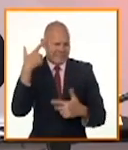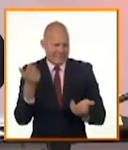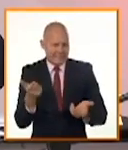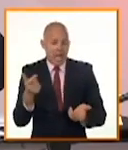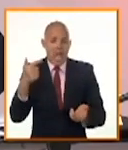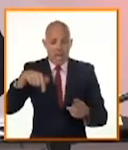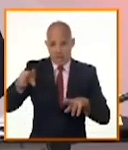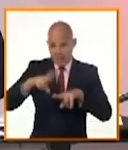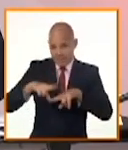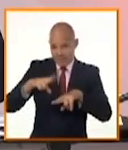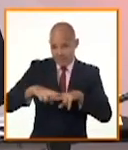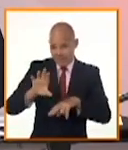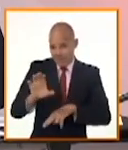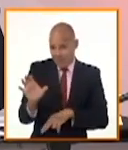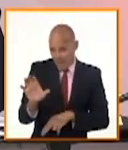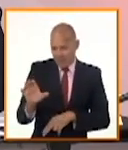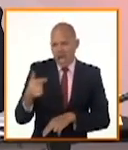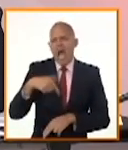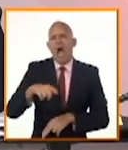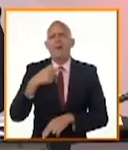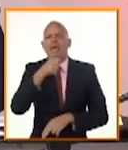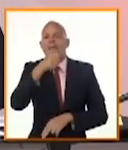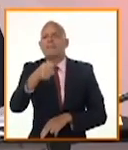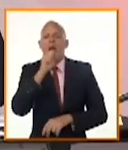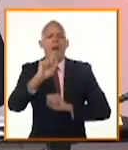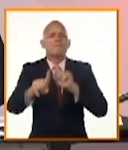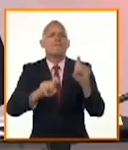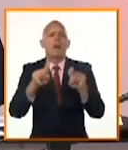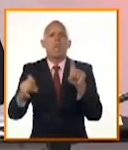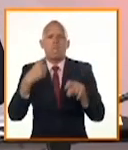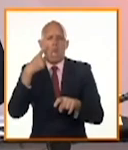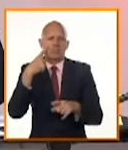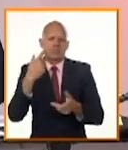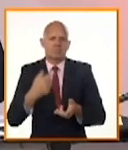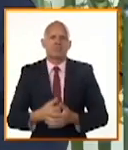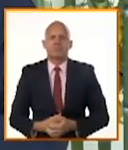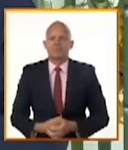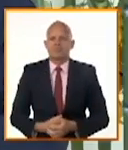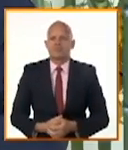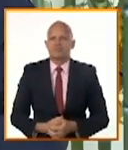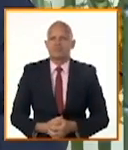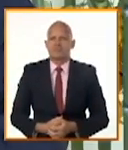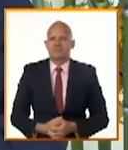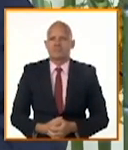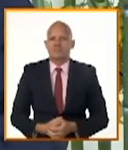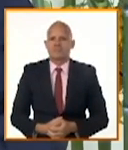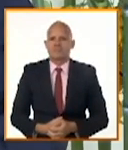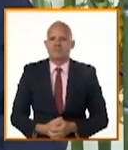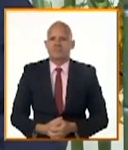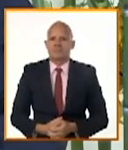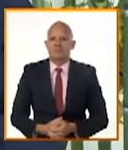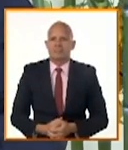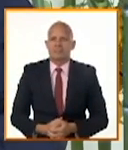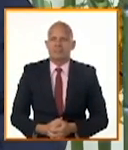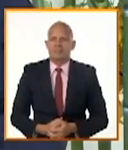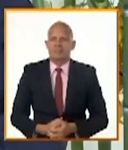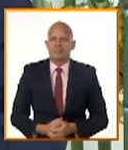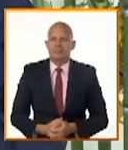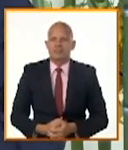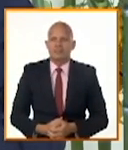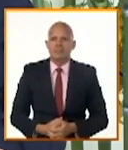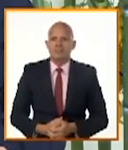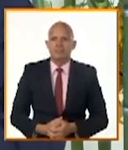de la capital recogieron los periodistas en la jornada para la actividad de comercio electrónico